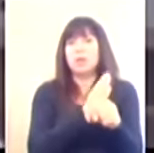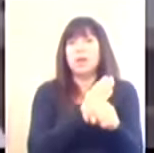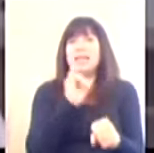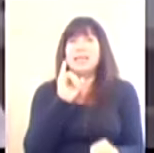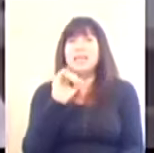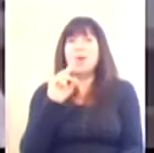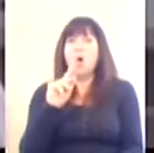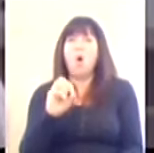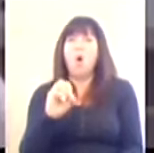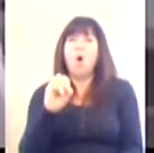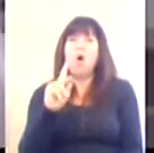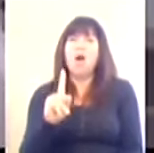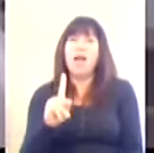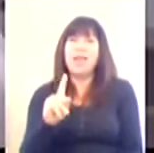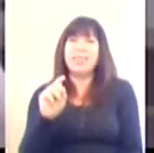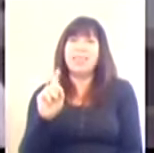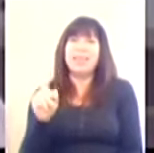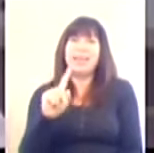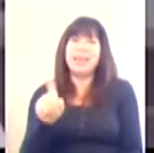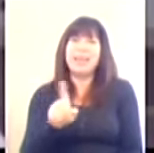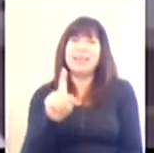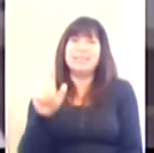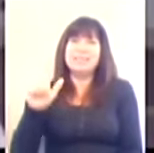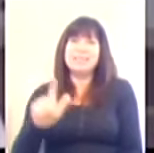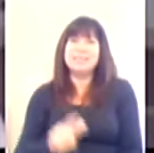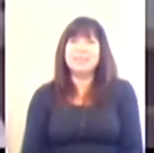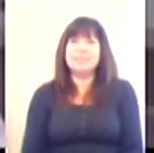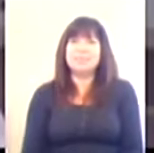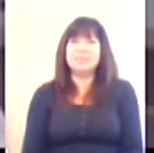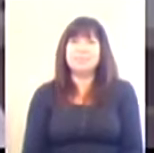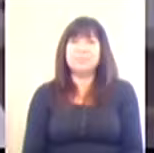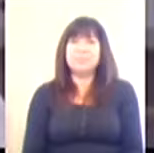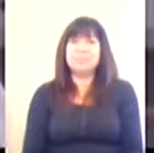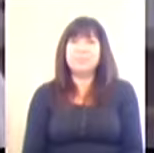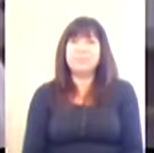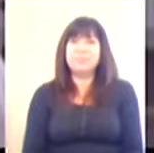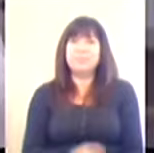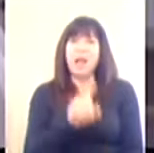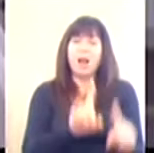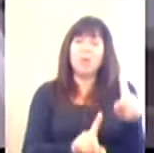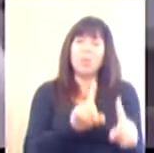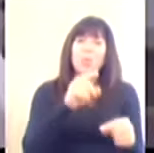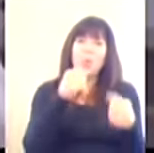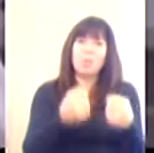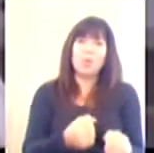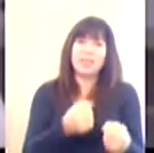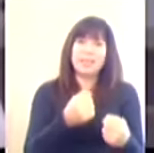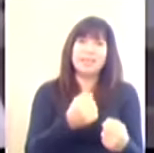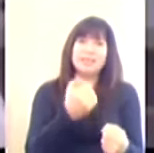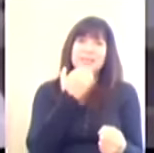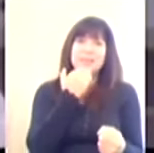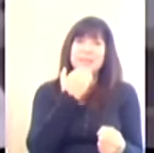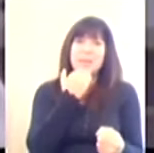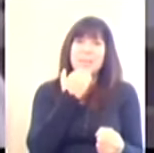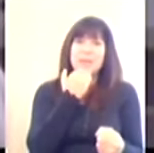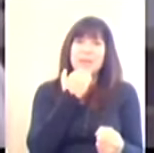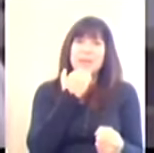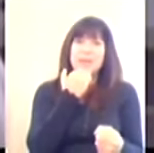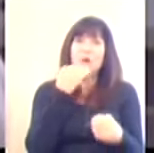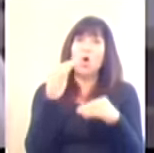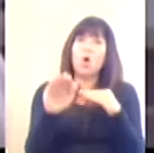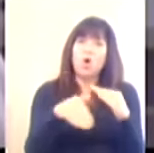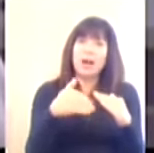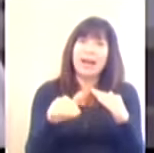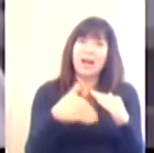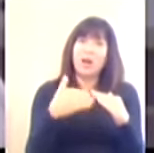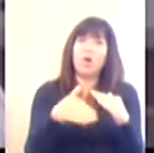ODS-7, un poco largo, Carbono Neutralidad y ODS-7. Algunos pueden hacerlo también, si quieren, incluso por correo electrónico a